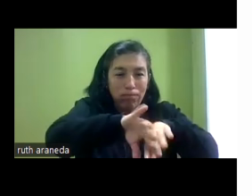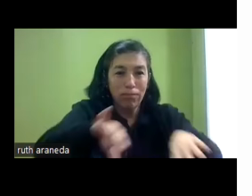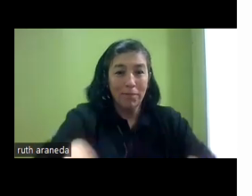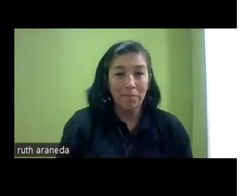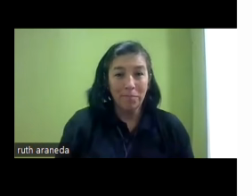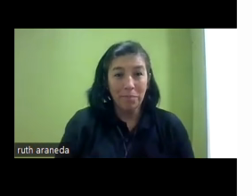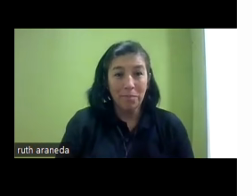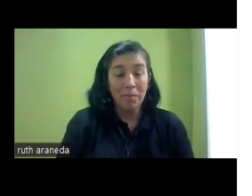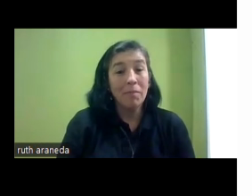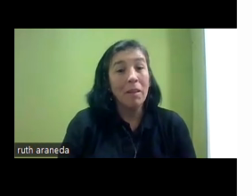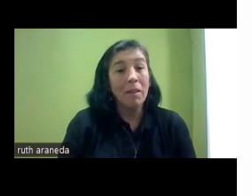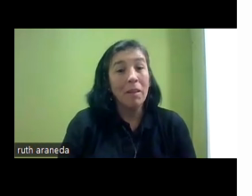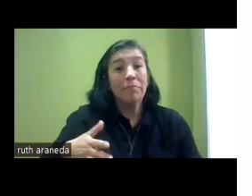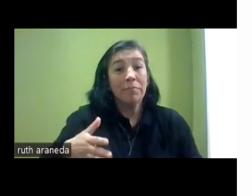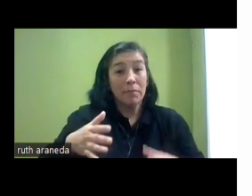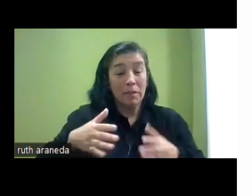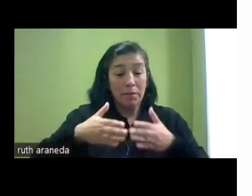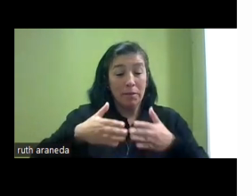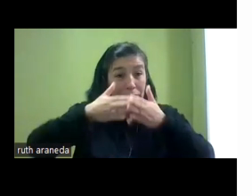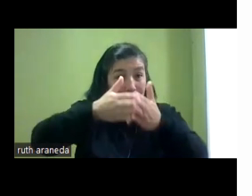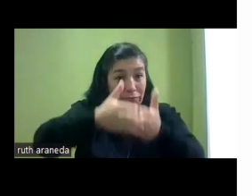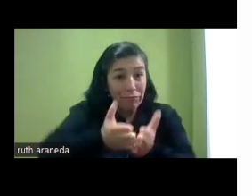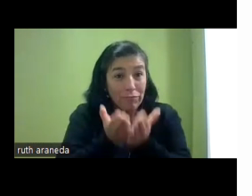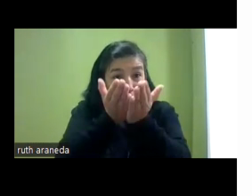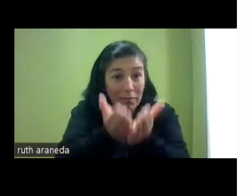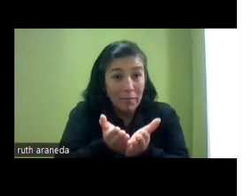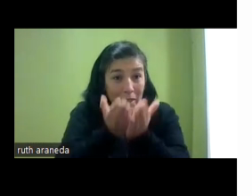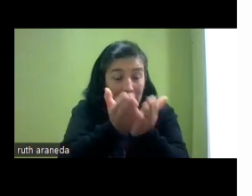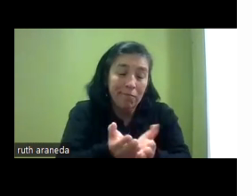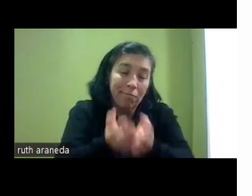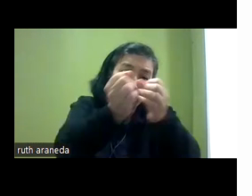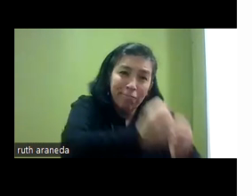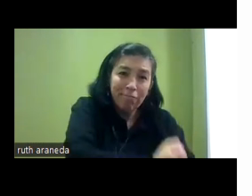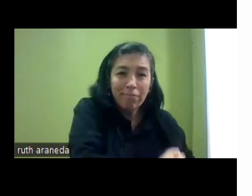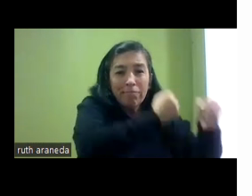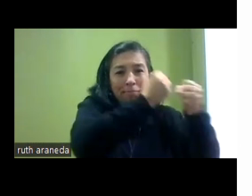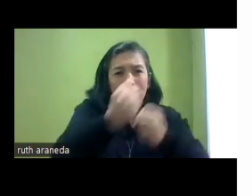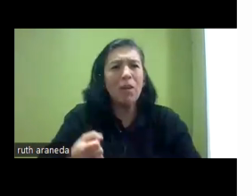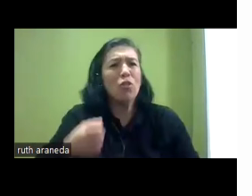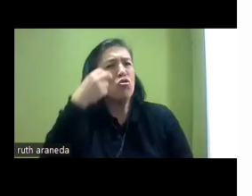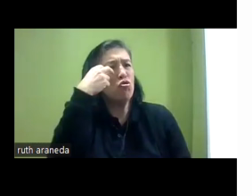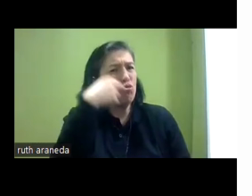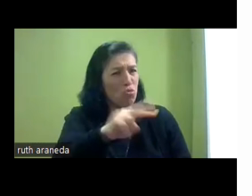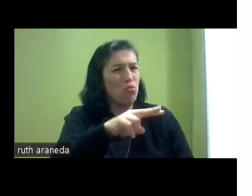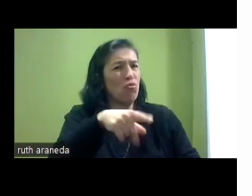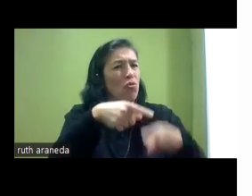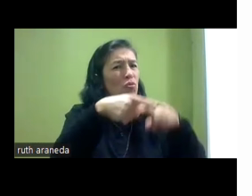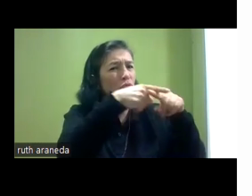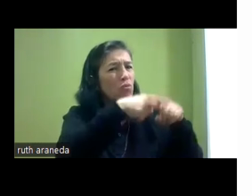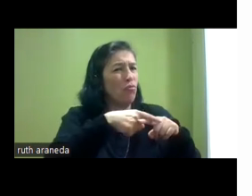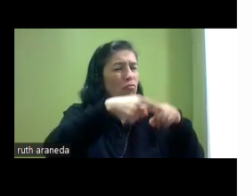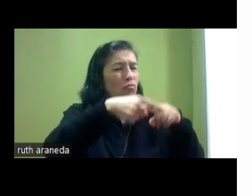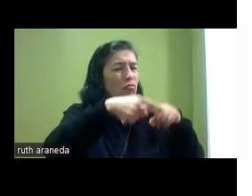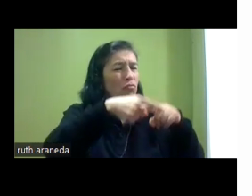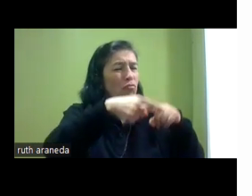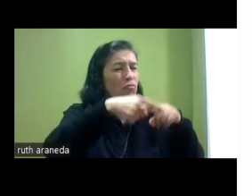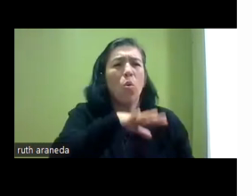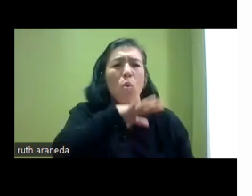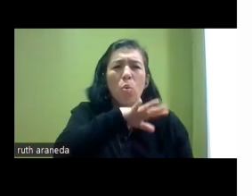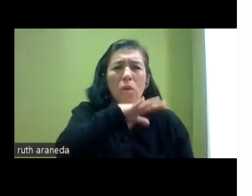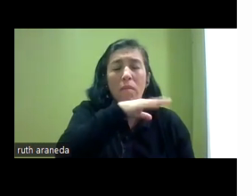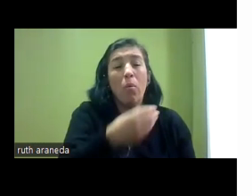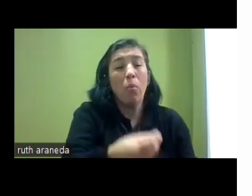La embarcación entonces de la balsa de 3 palos es característica de esta sociedad, la utilizan muchísimo